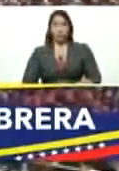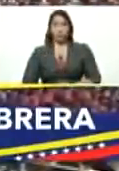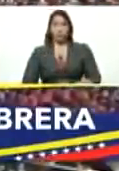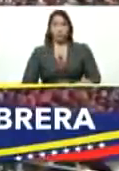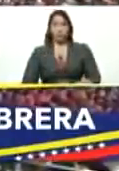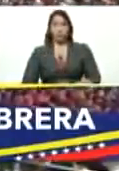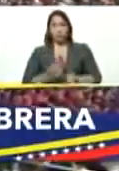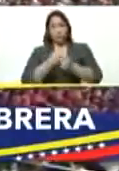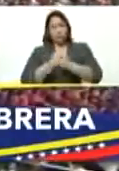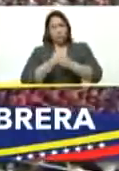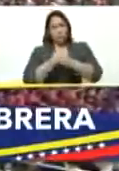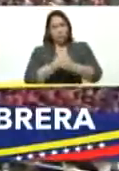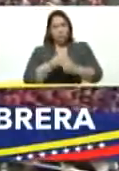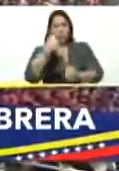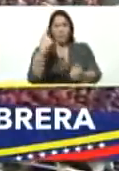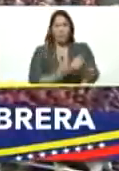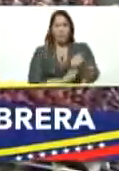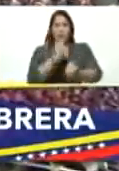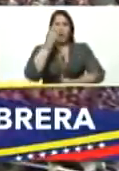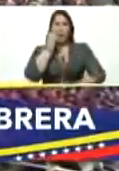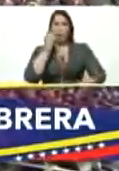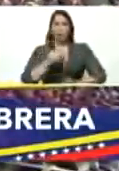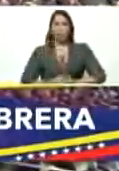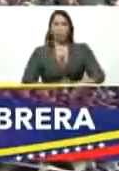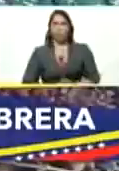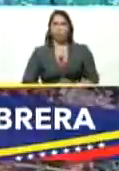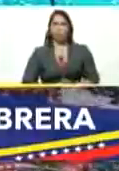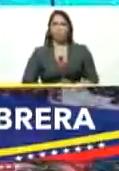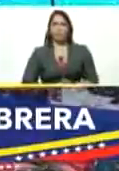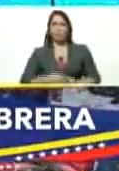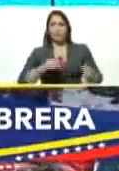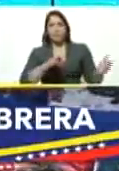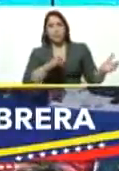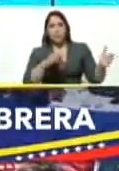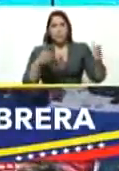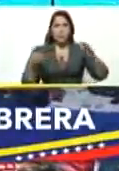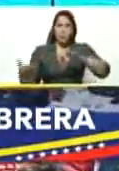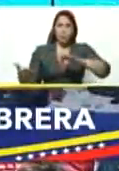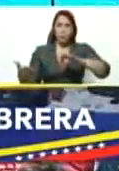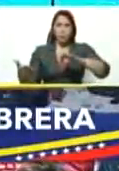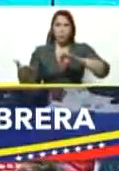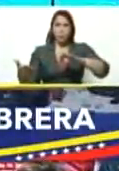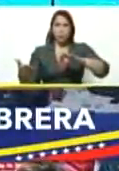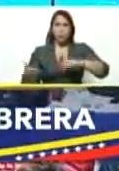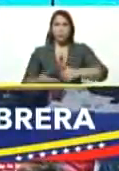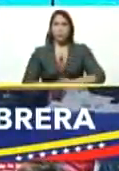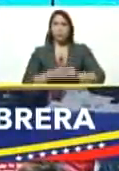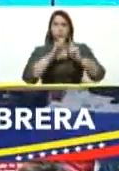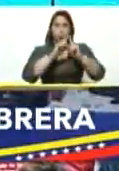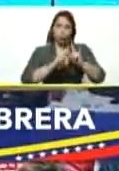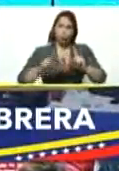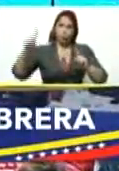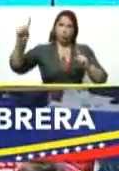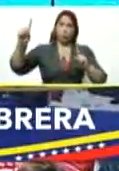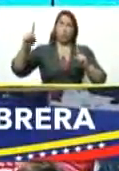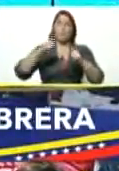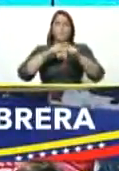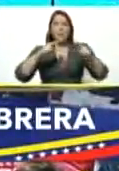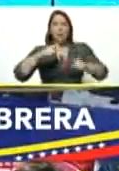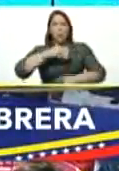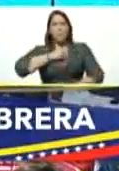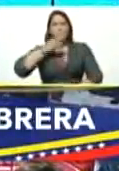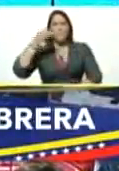queridos hermanos que han cambiado de paisaje pero que están aquí